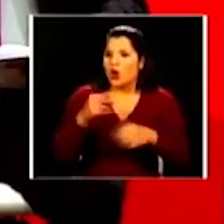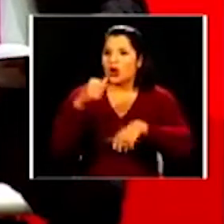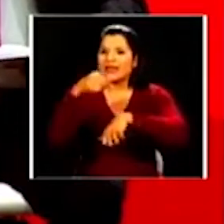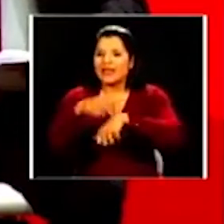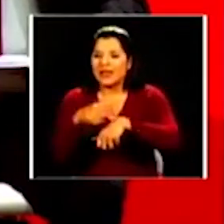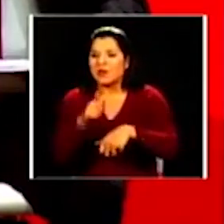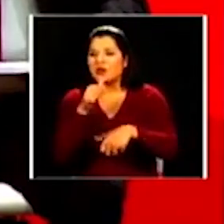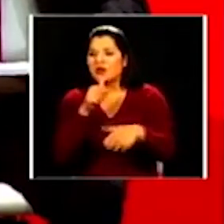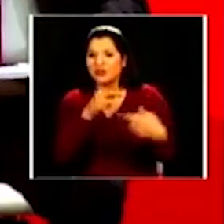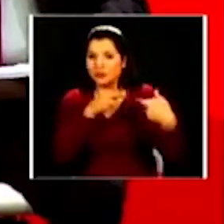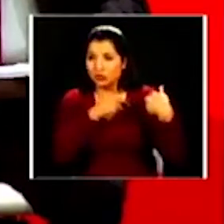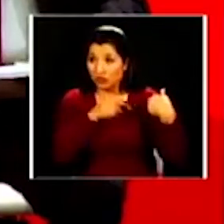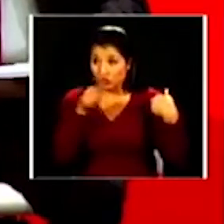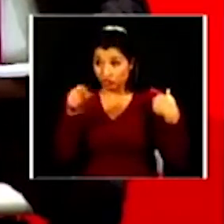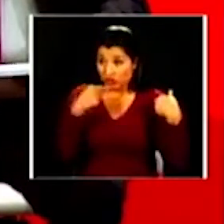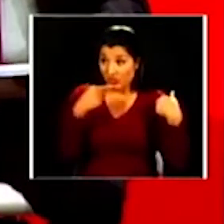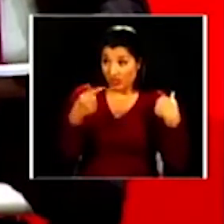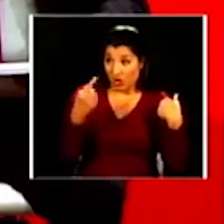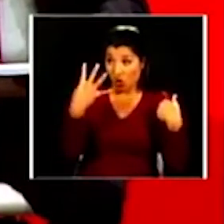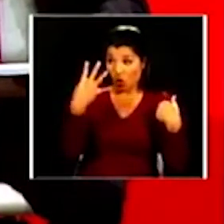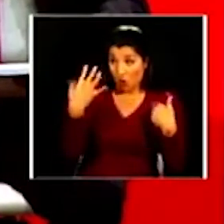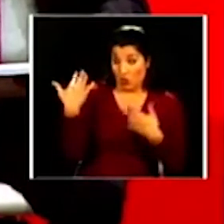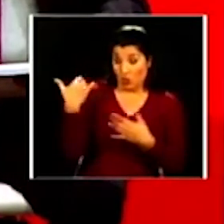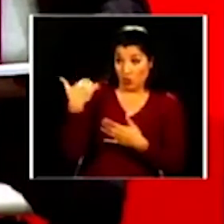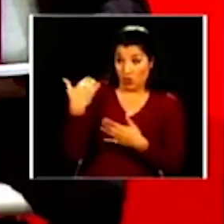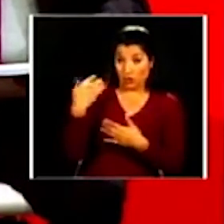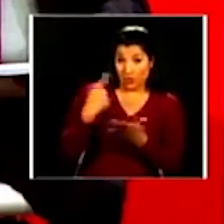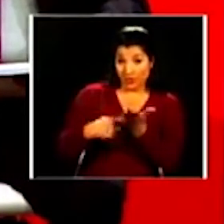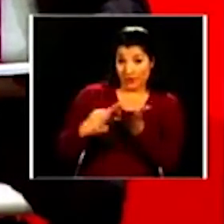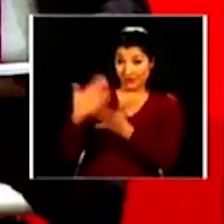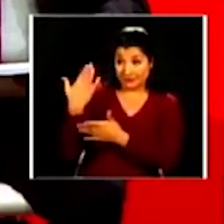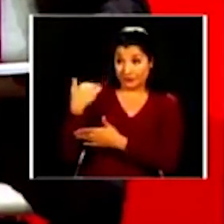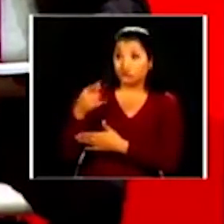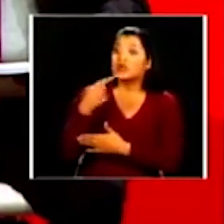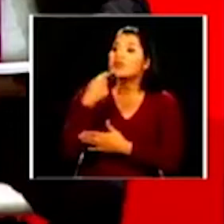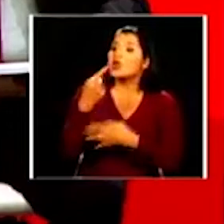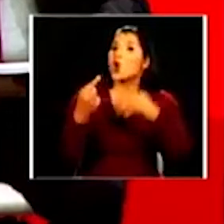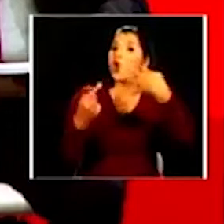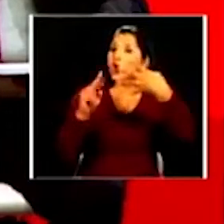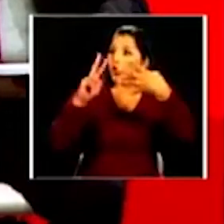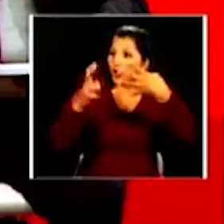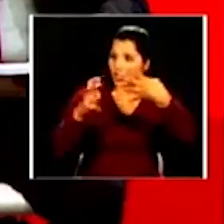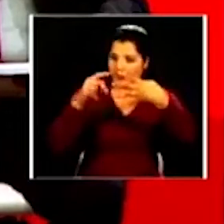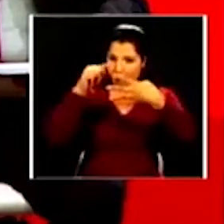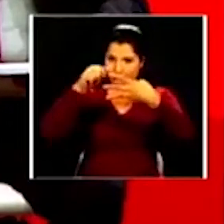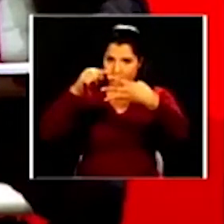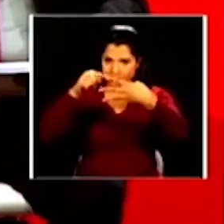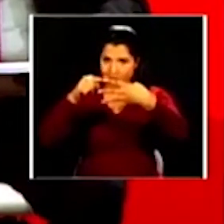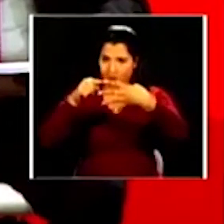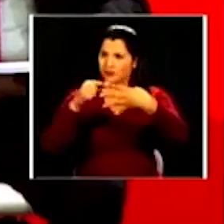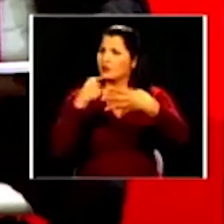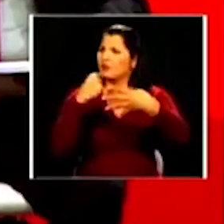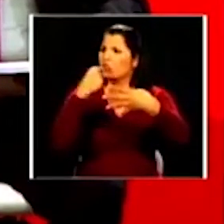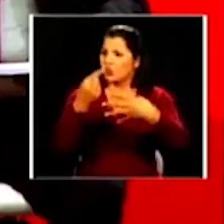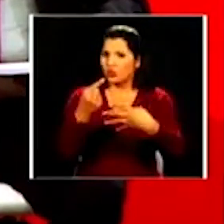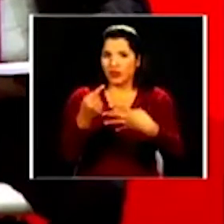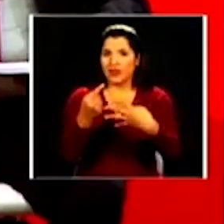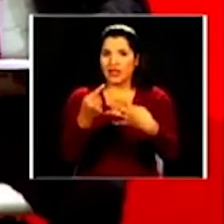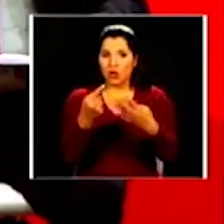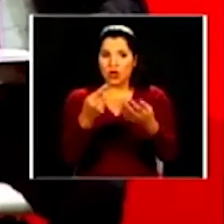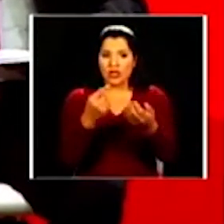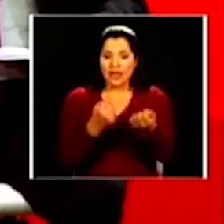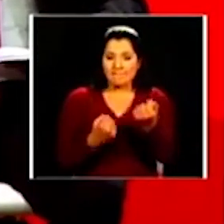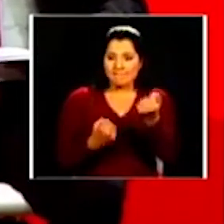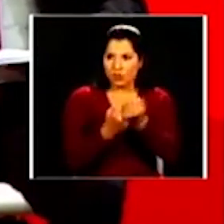esa intervención 4 grandes temas. Dijo que respaldaría las propuestas que en las mesas de diálogo se estaban concretando. Bueno,